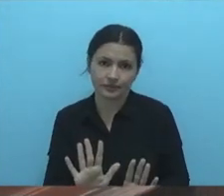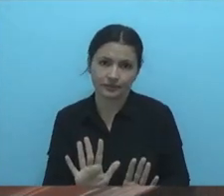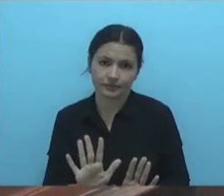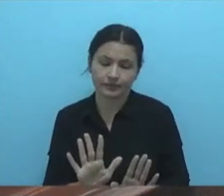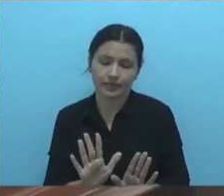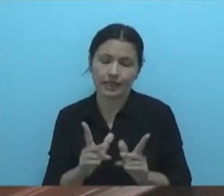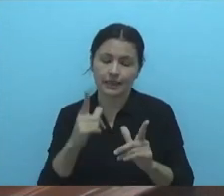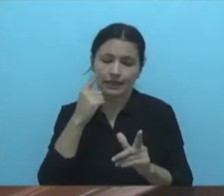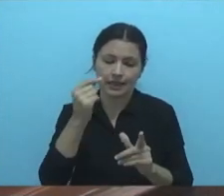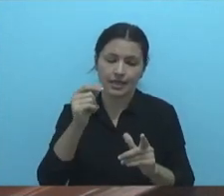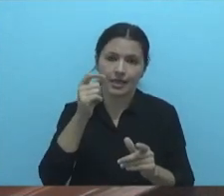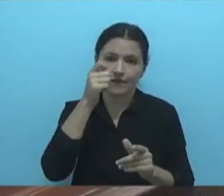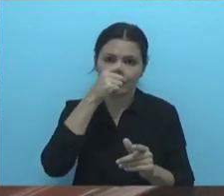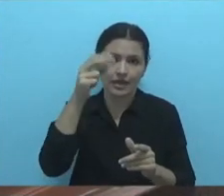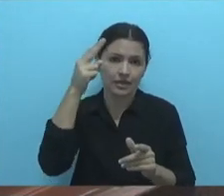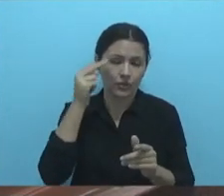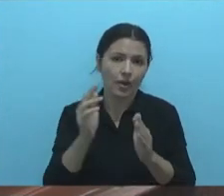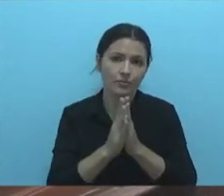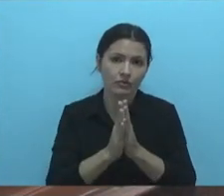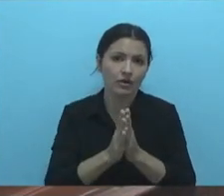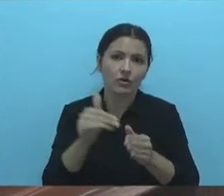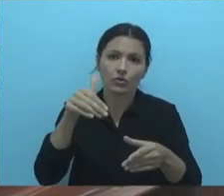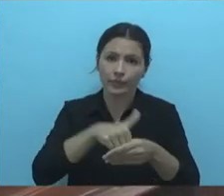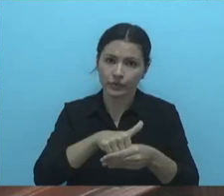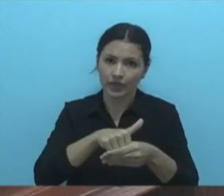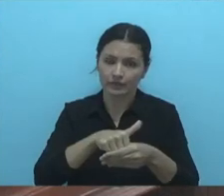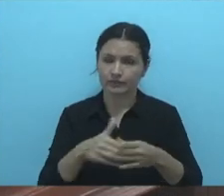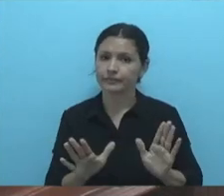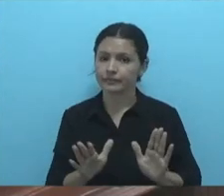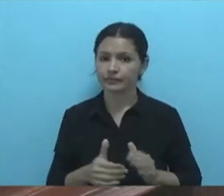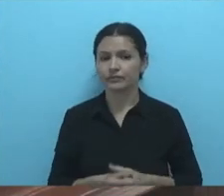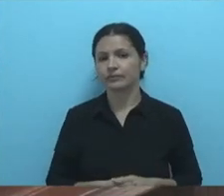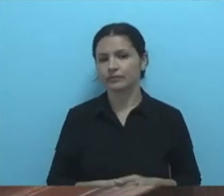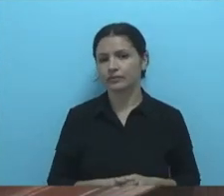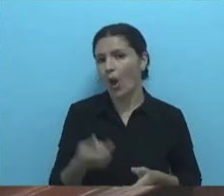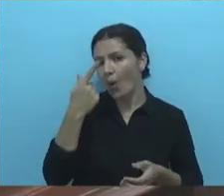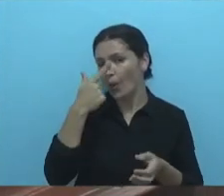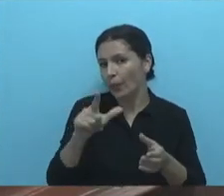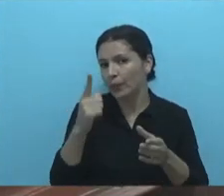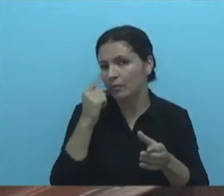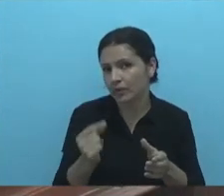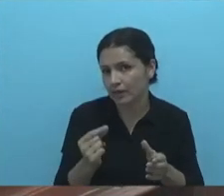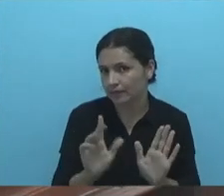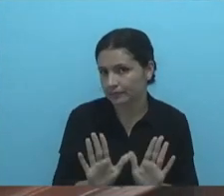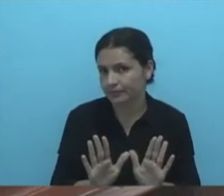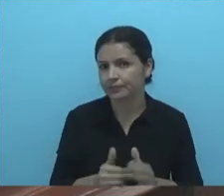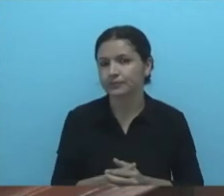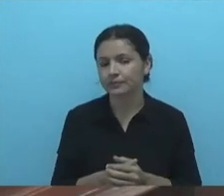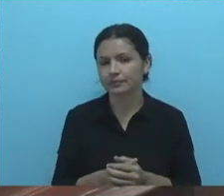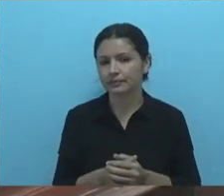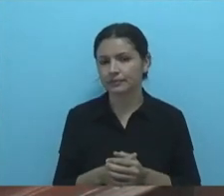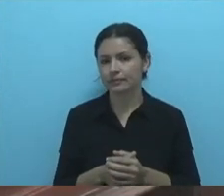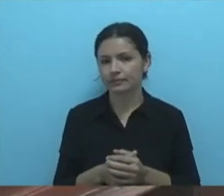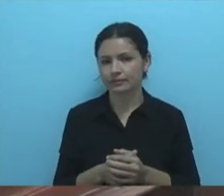que llegue al recinto este este tema porque ya este demasiados este inconvenientes